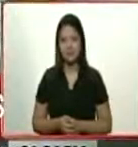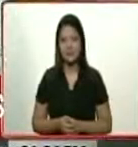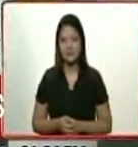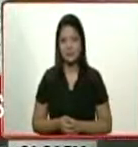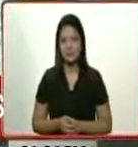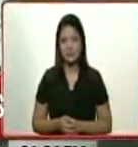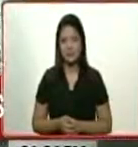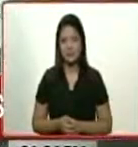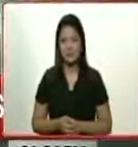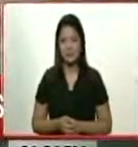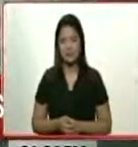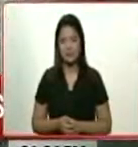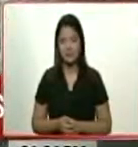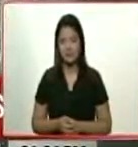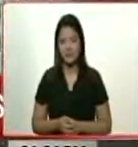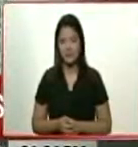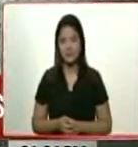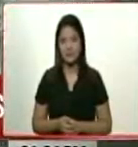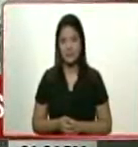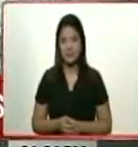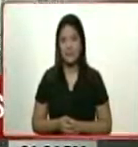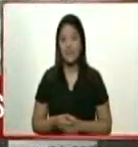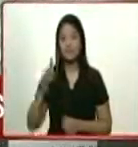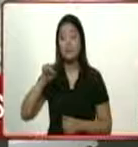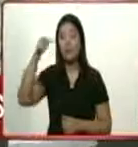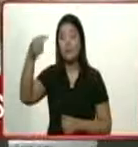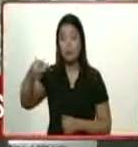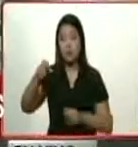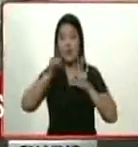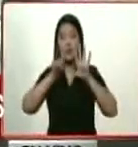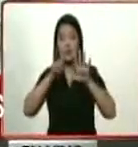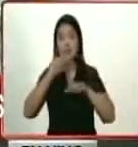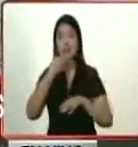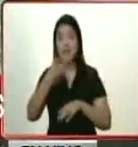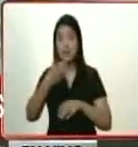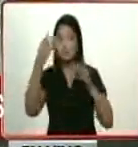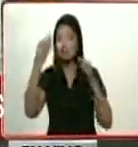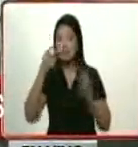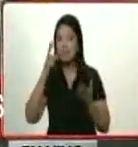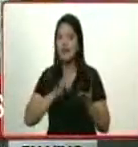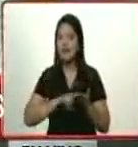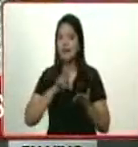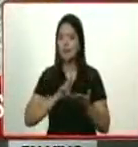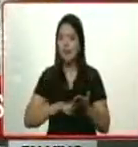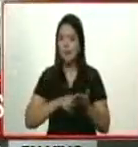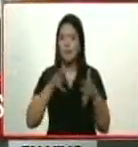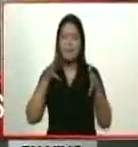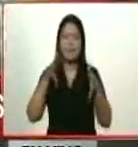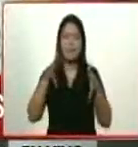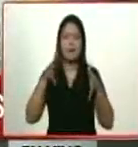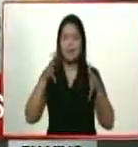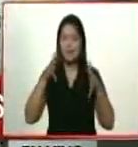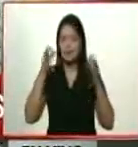Rivas, que lo veo por allá. Un gran abrazo y un aplauso para él. ¿Okay? Un gran abrazo